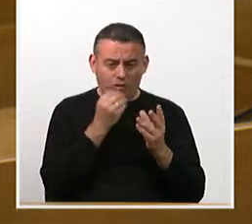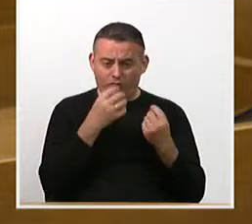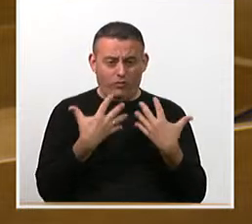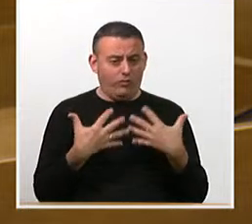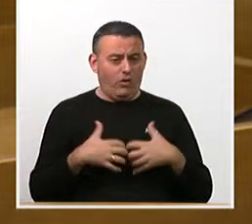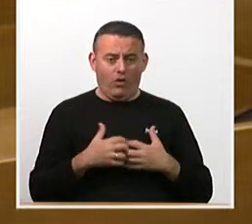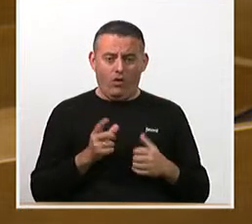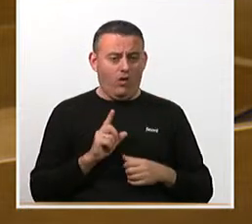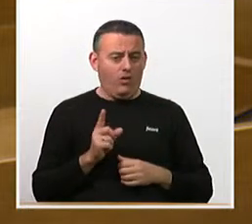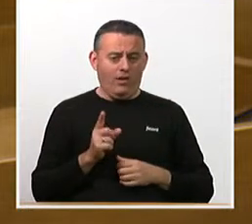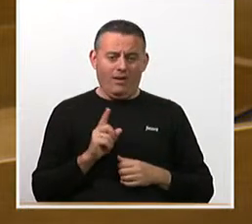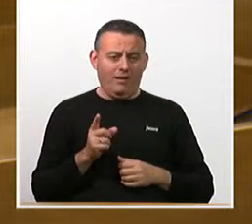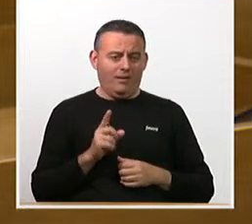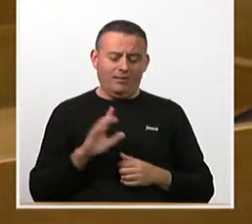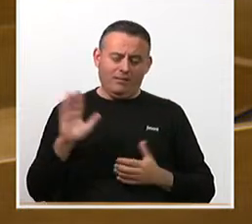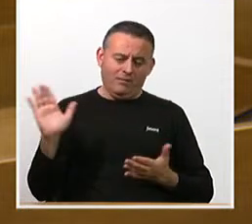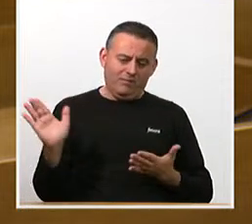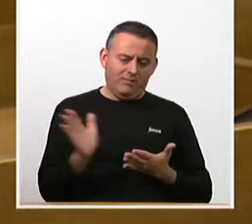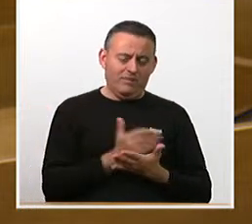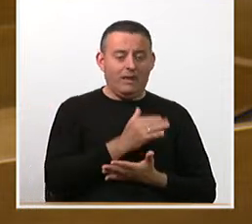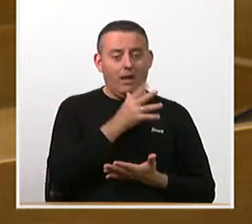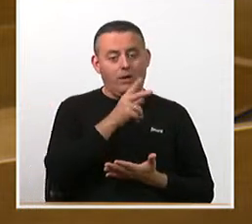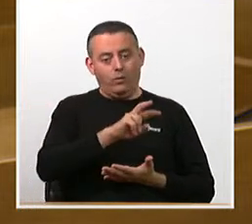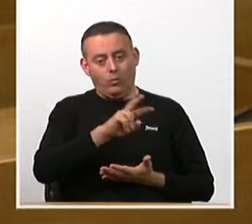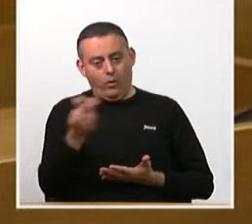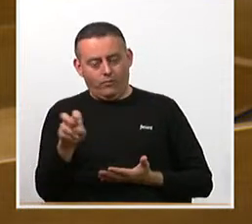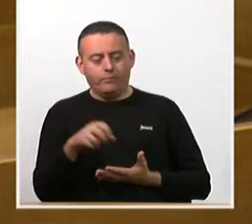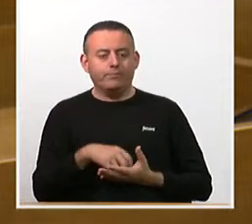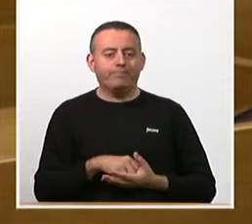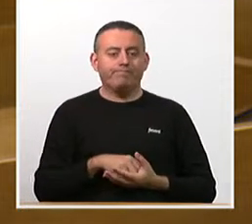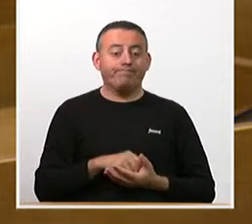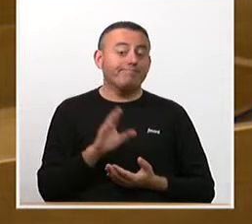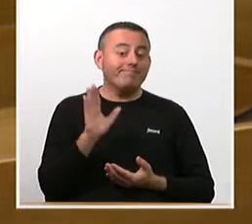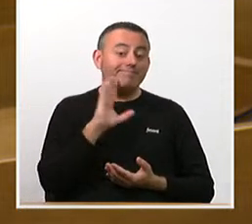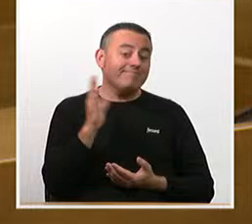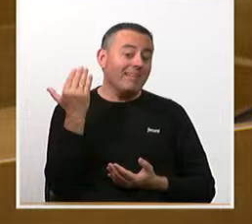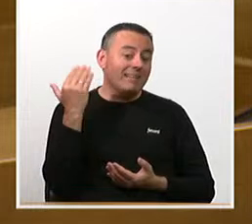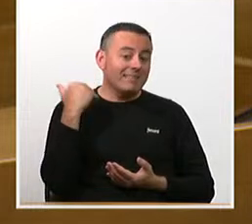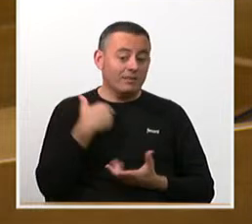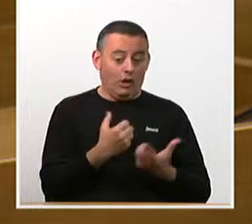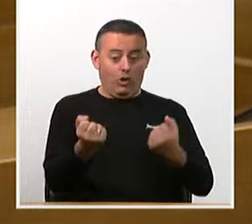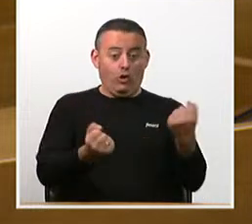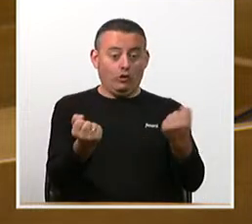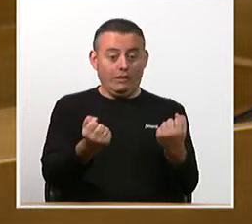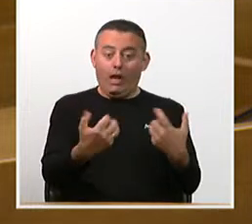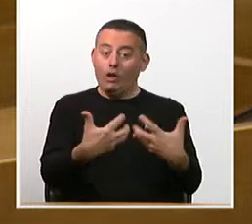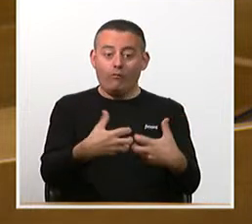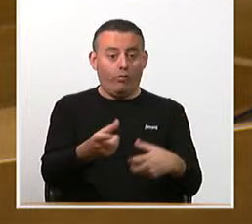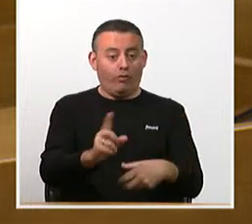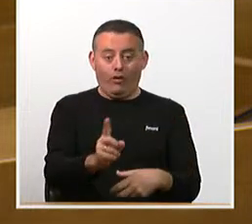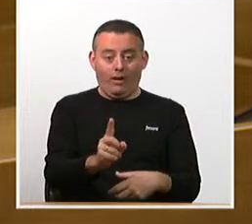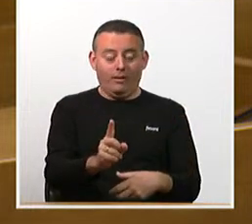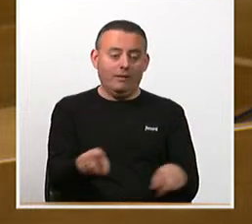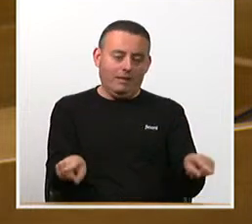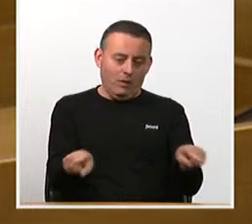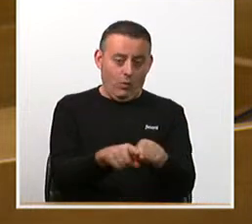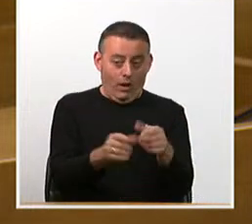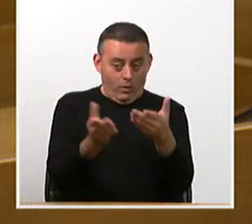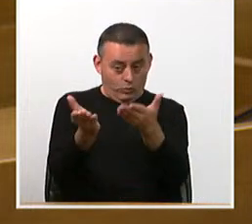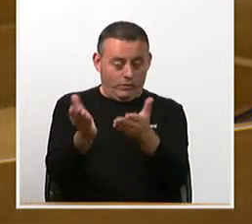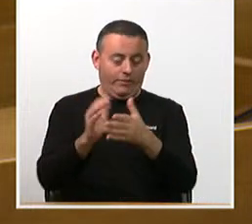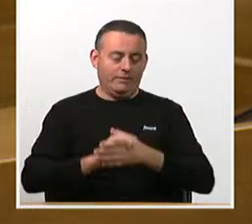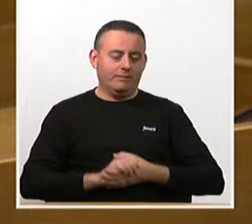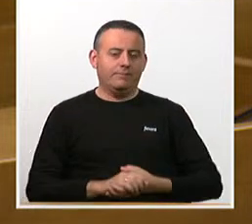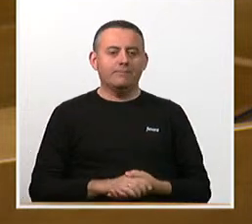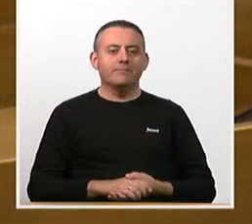coche con el motor gripado Pues bien el nuevo equipo de Justicia ha conseguido que El Avance que avance la